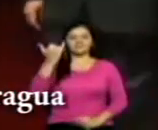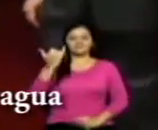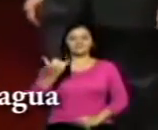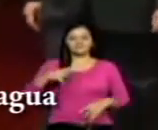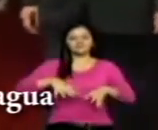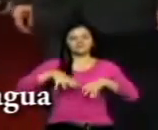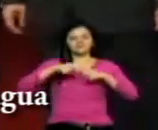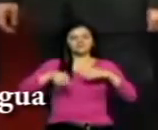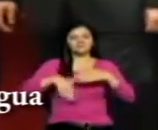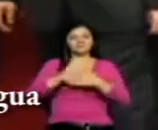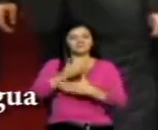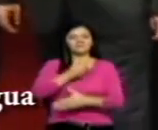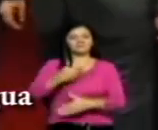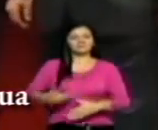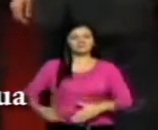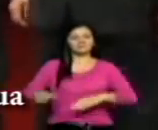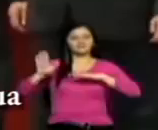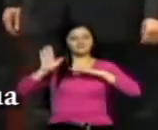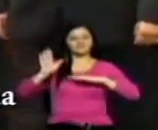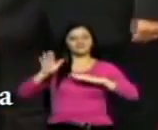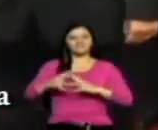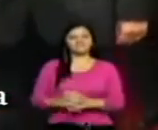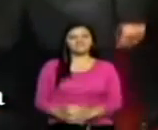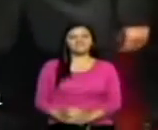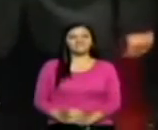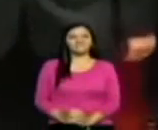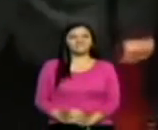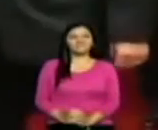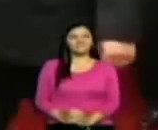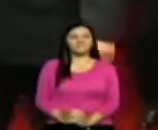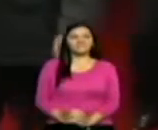nuevo presidente de la República.